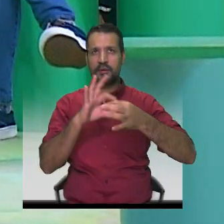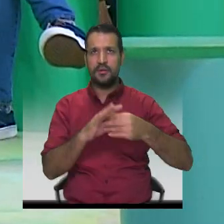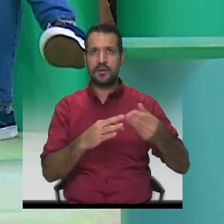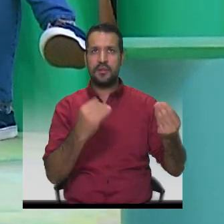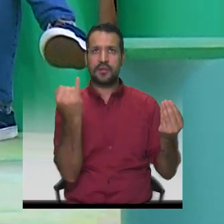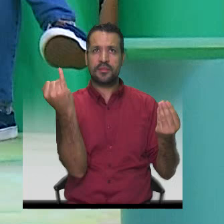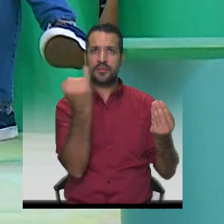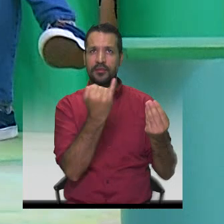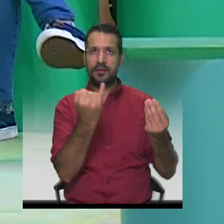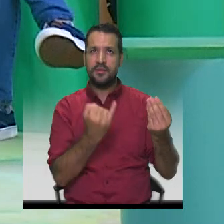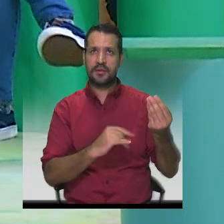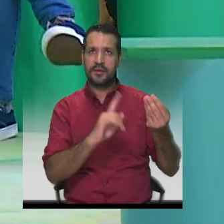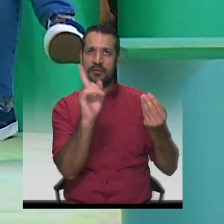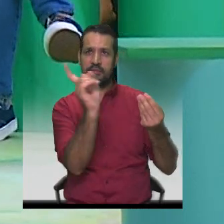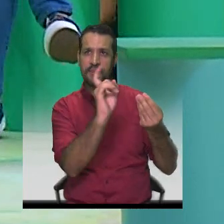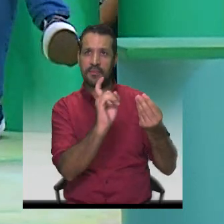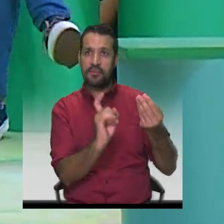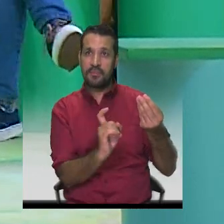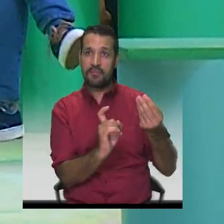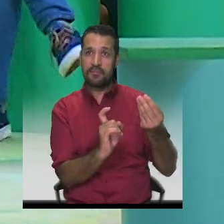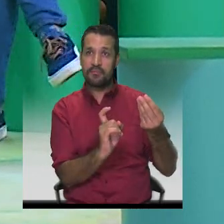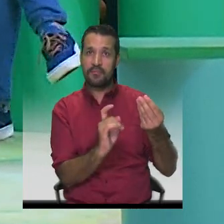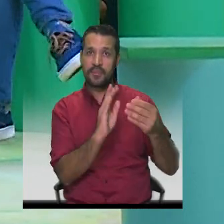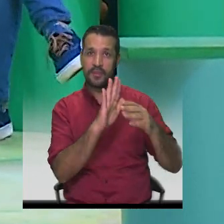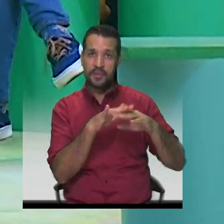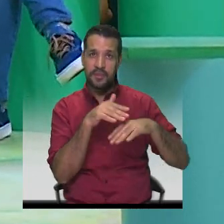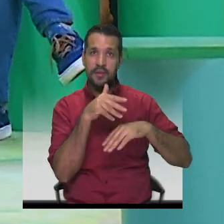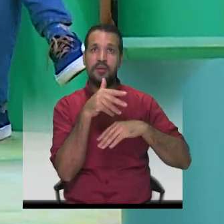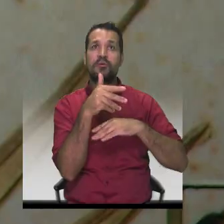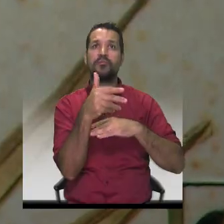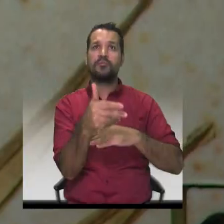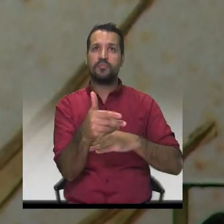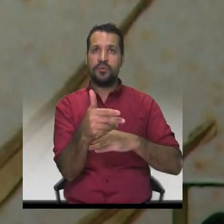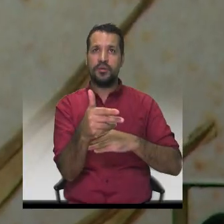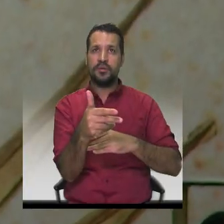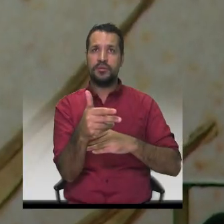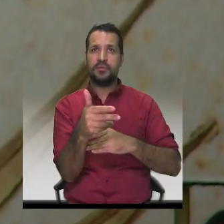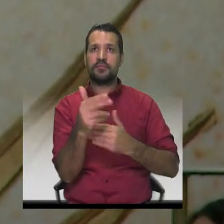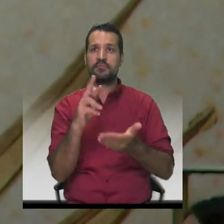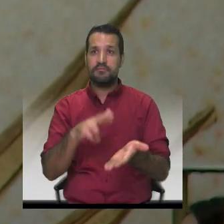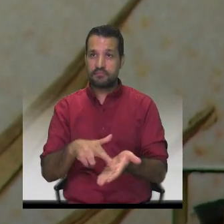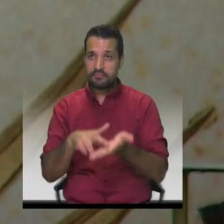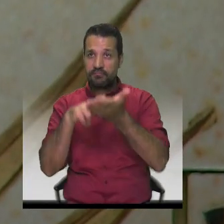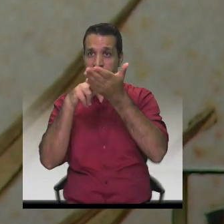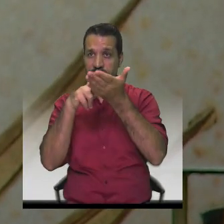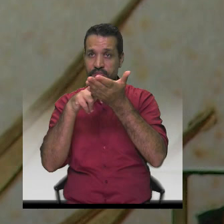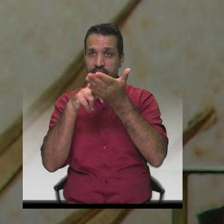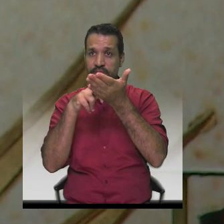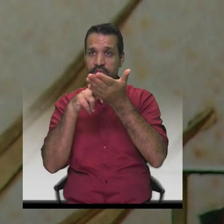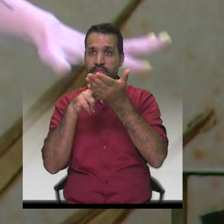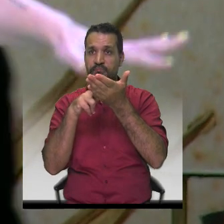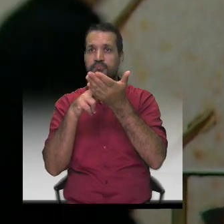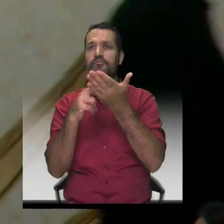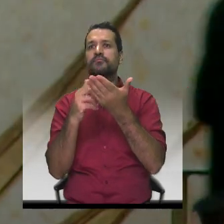cómo diseño yo un producto que después sea desmontable, reparable,